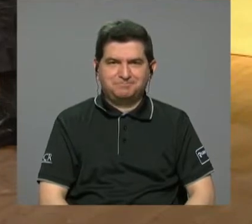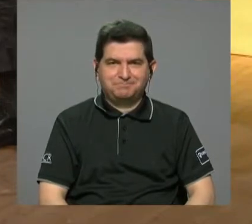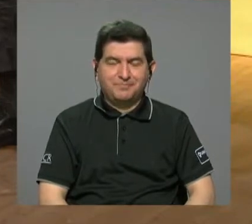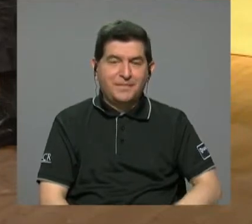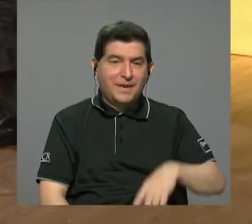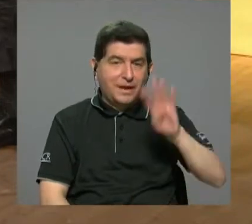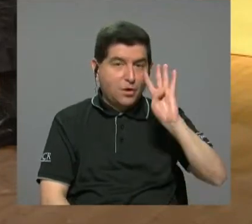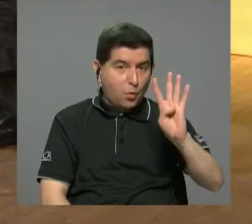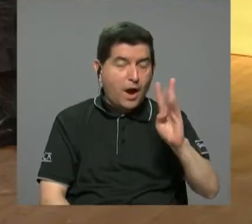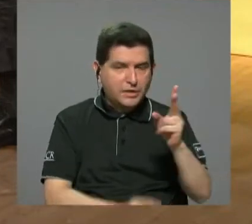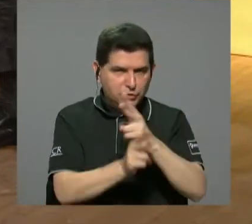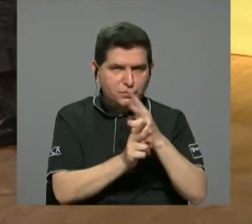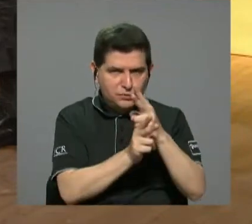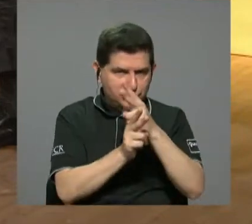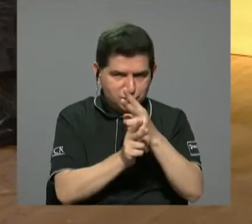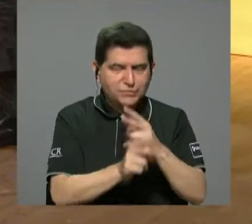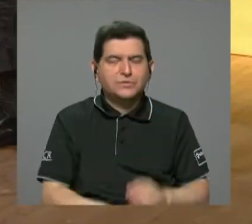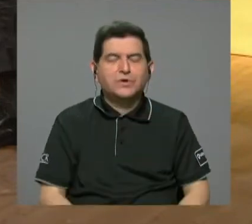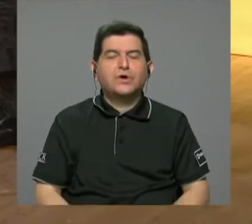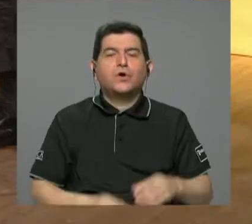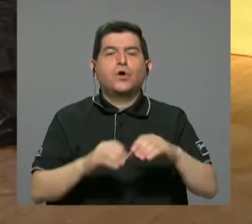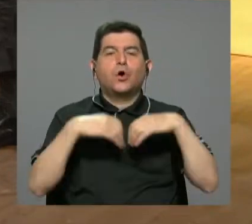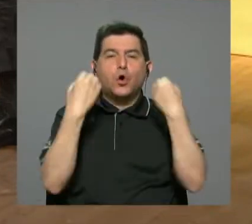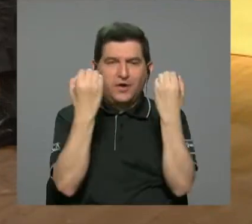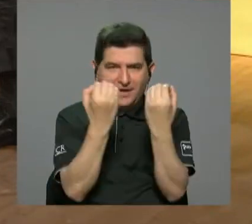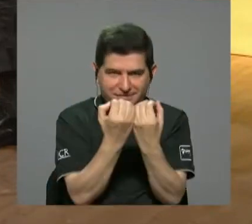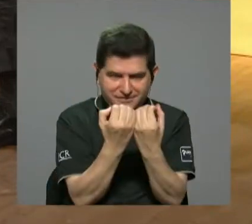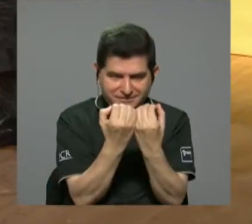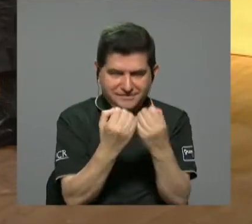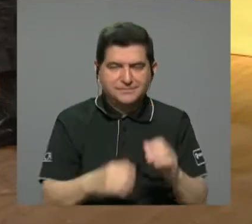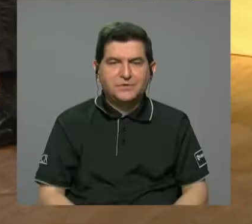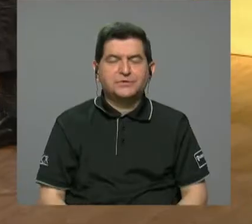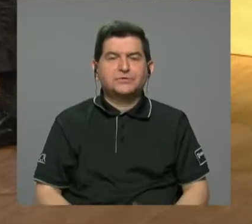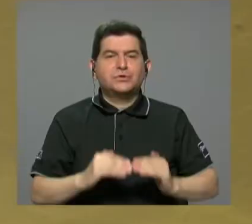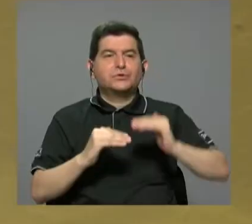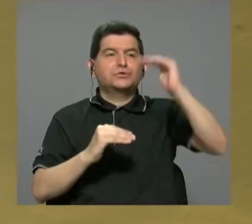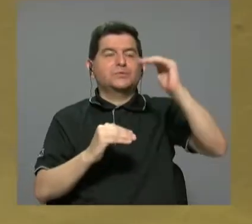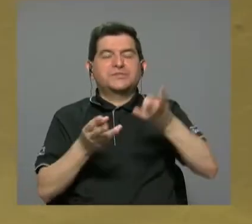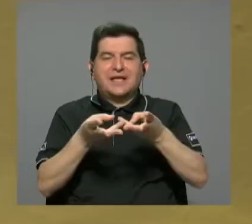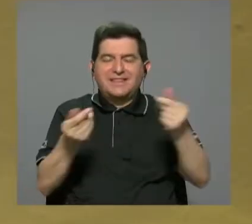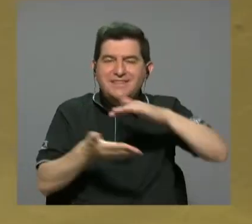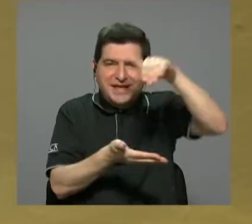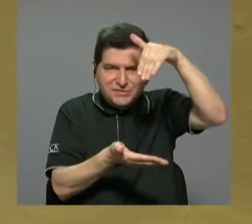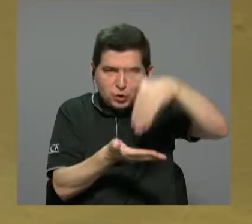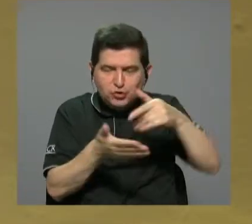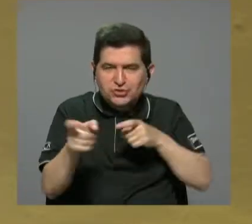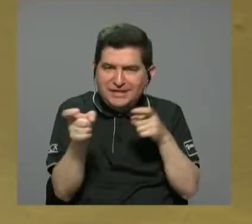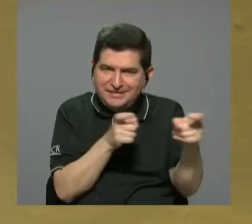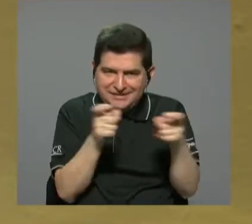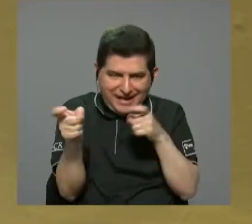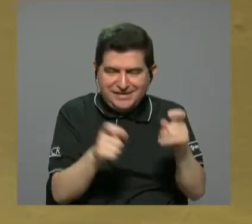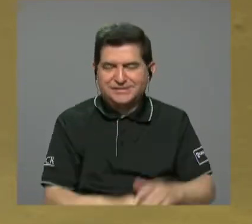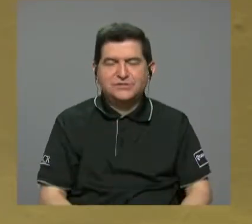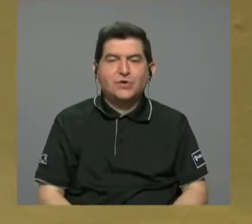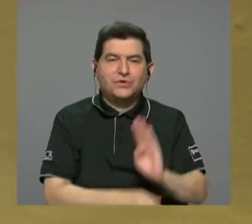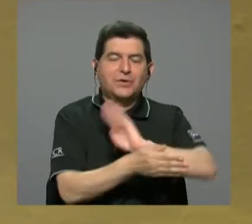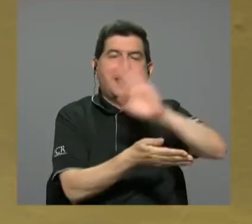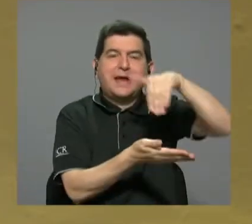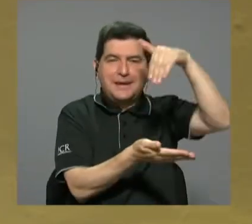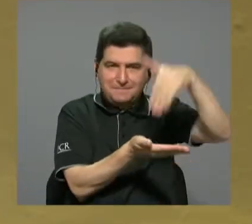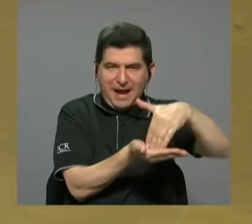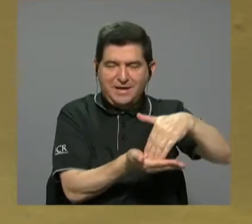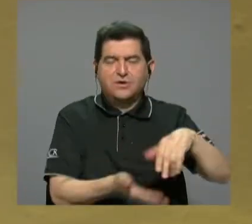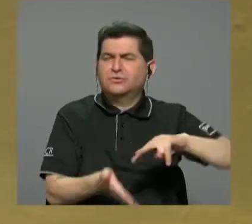4 superintendencias son órganos de máxima desconcentración administrativa del Banco Central. En